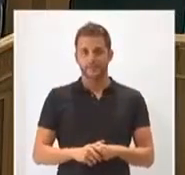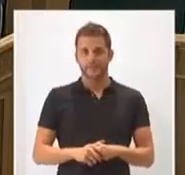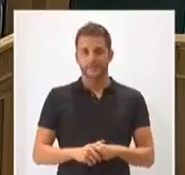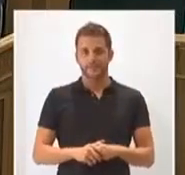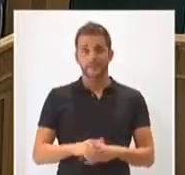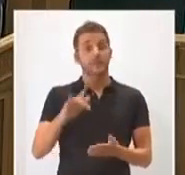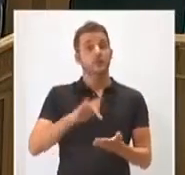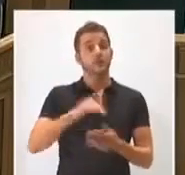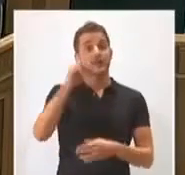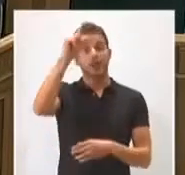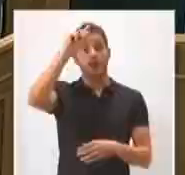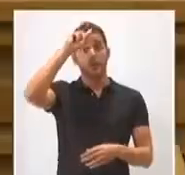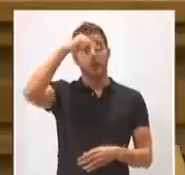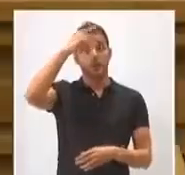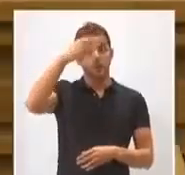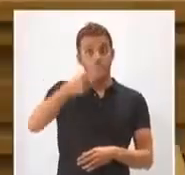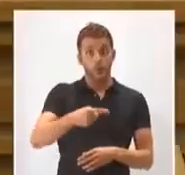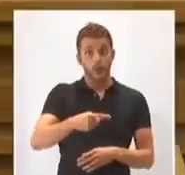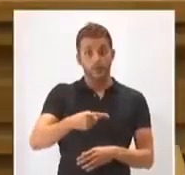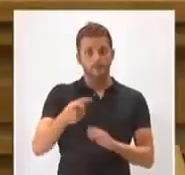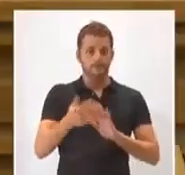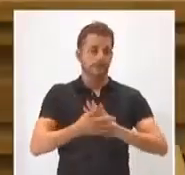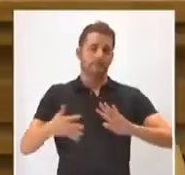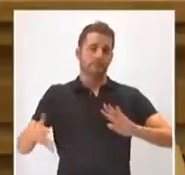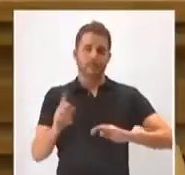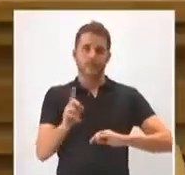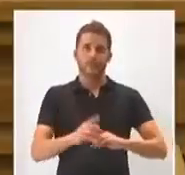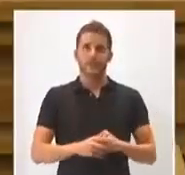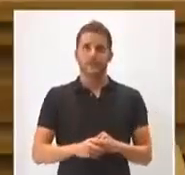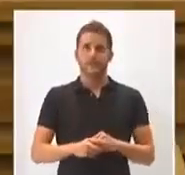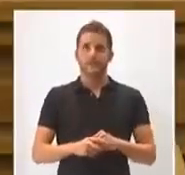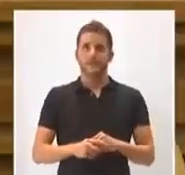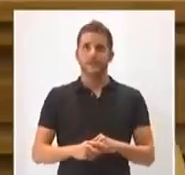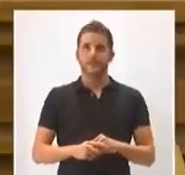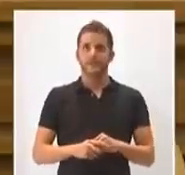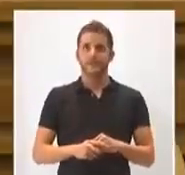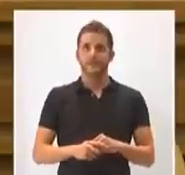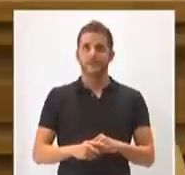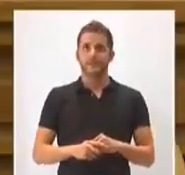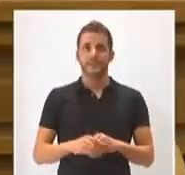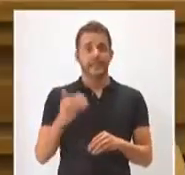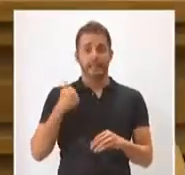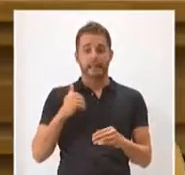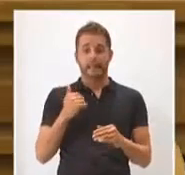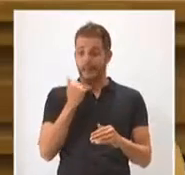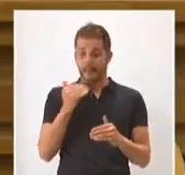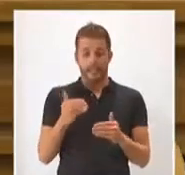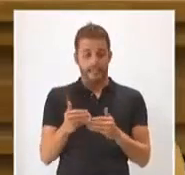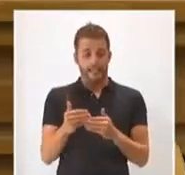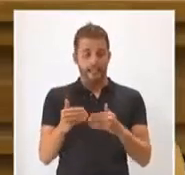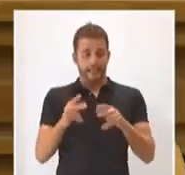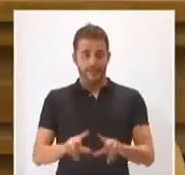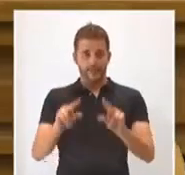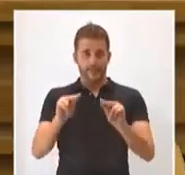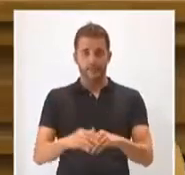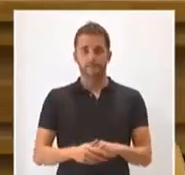en cultura por no extenderme más qué ya estamos en la parte final vamos a